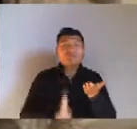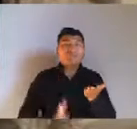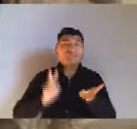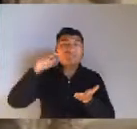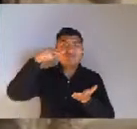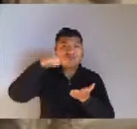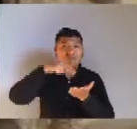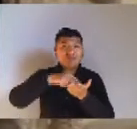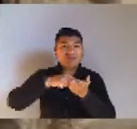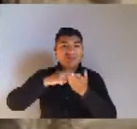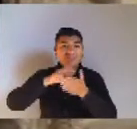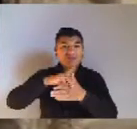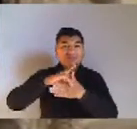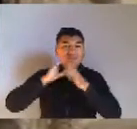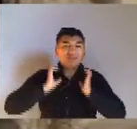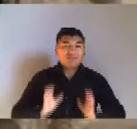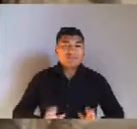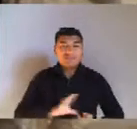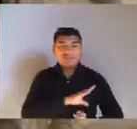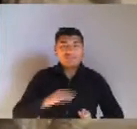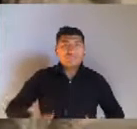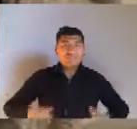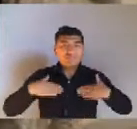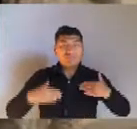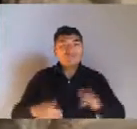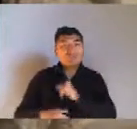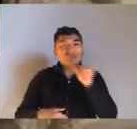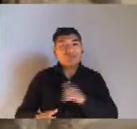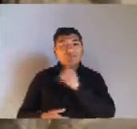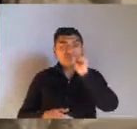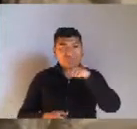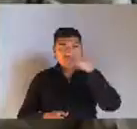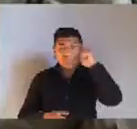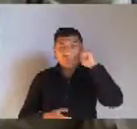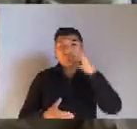la resurrección de la carne y la vida eterna?